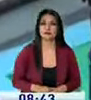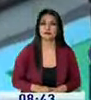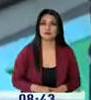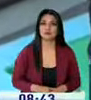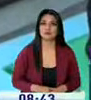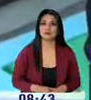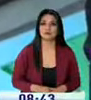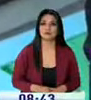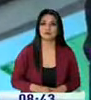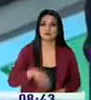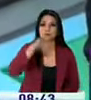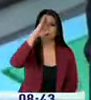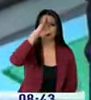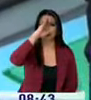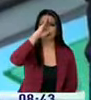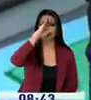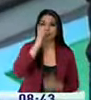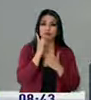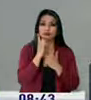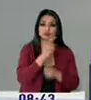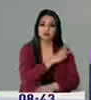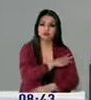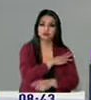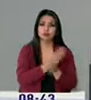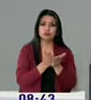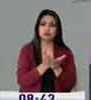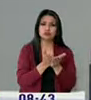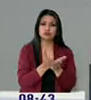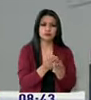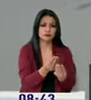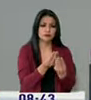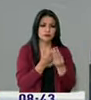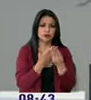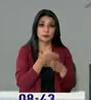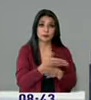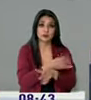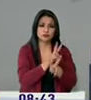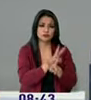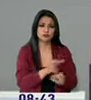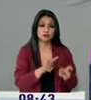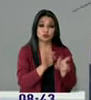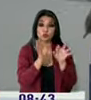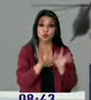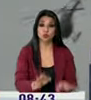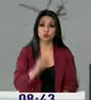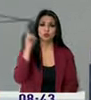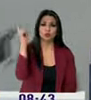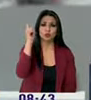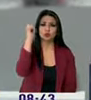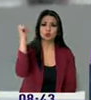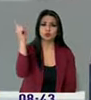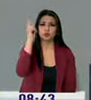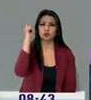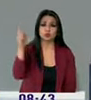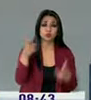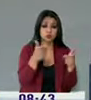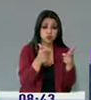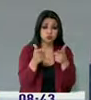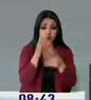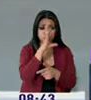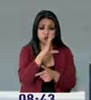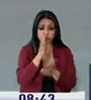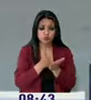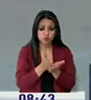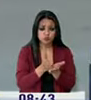Elementos de inteligencia de la Armada contaban con información reservada y estaban atentos. Llegó el día y la hora, el helicóptero naval alzó vuelo y empezó a buscar la